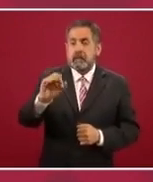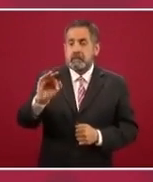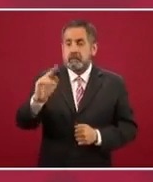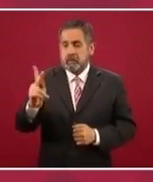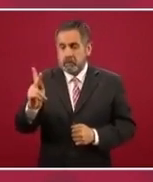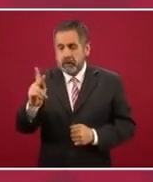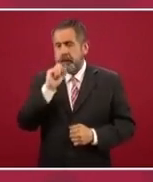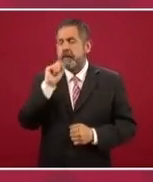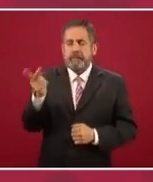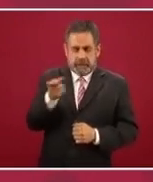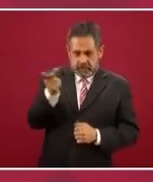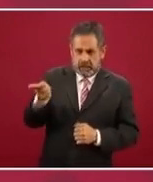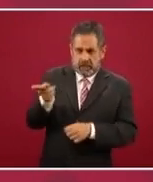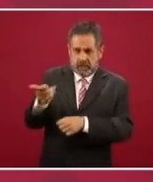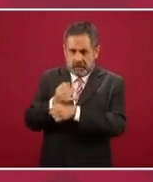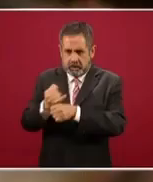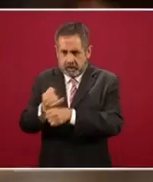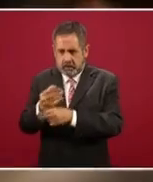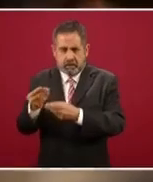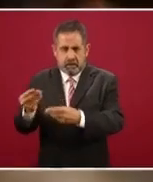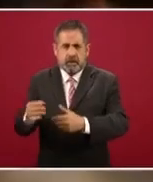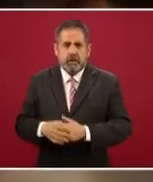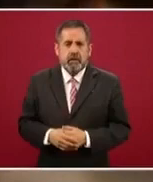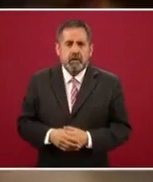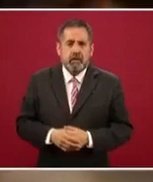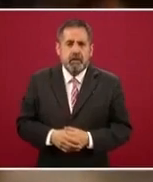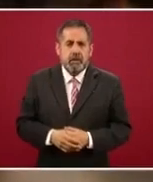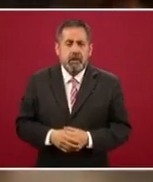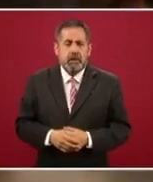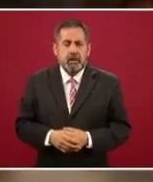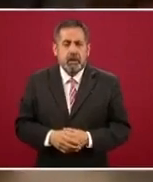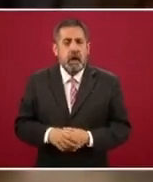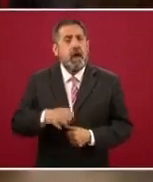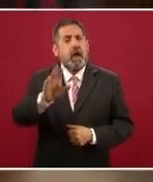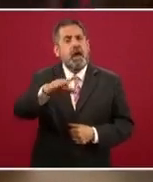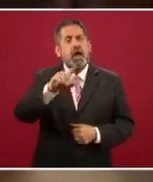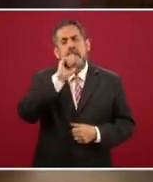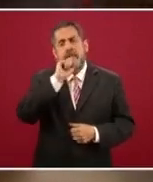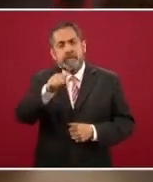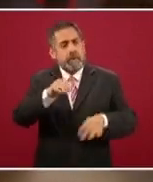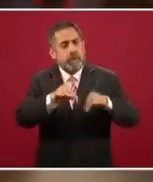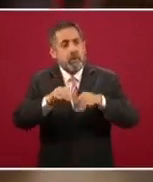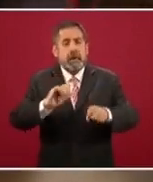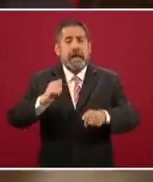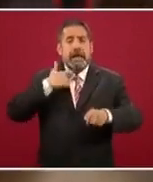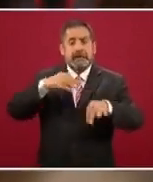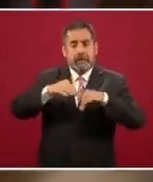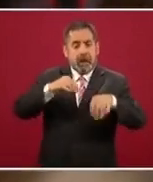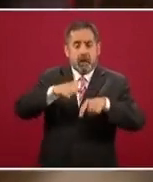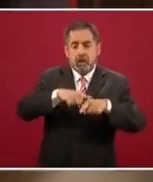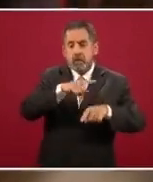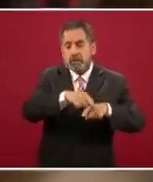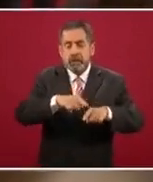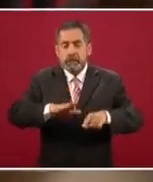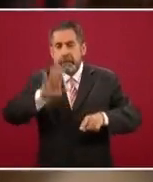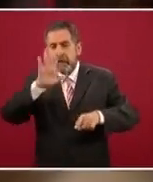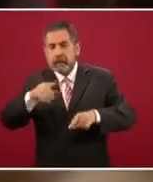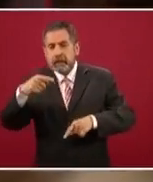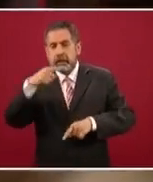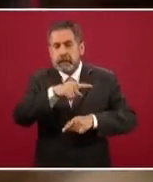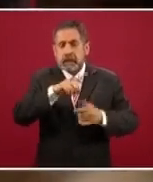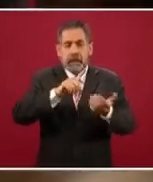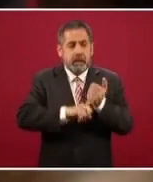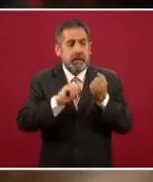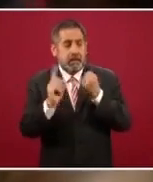Pública. Ok, trabajadores y extrabajadores nos dijeron que presumiblemente hay más